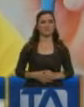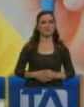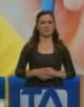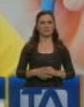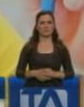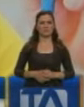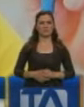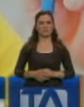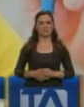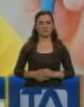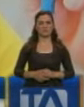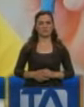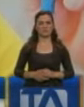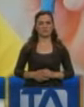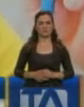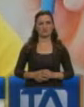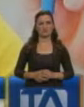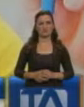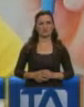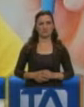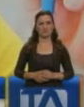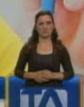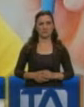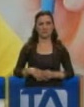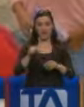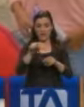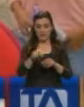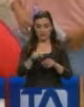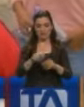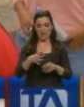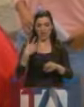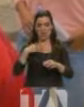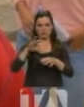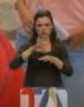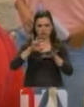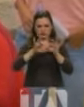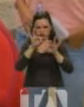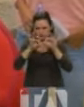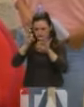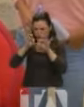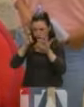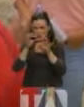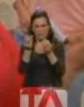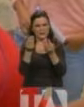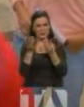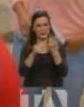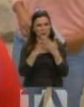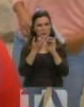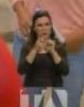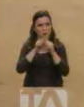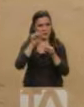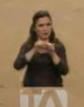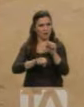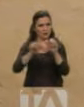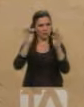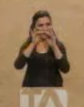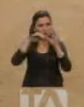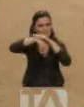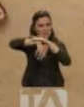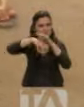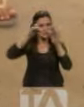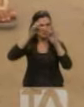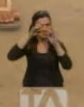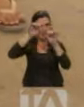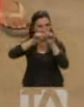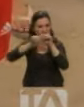y son estos justamente los criaderos de mosquitos. El Zika puede provocar consecuencias neurológicas graves y se propaga a través